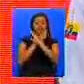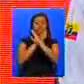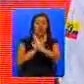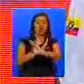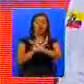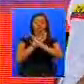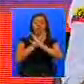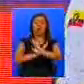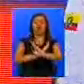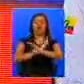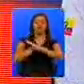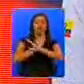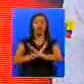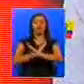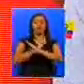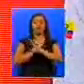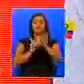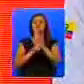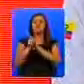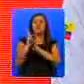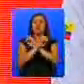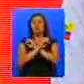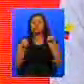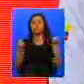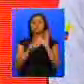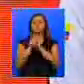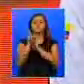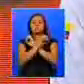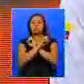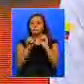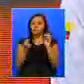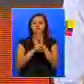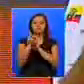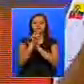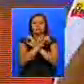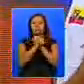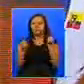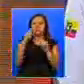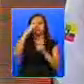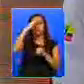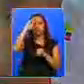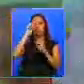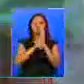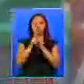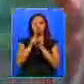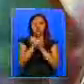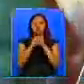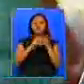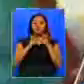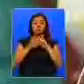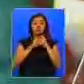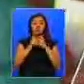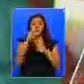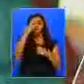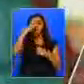bloqueo que trata de frenar el desarrollo de un país hermano como Cuba. A pesar de ese bloqueo, Cuba